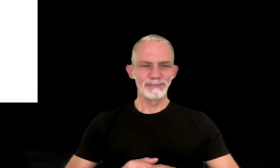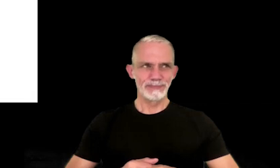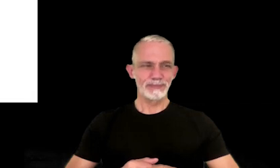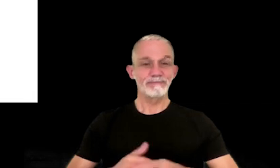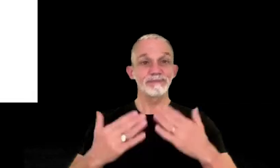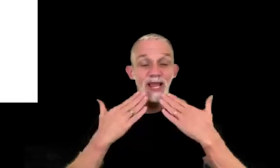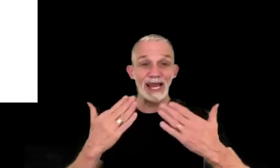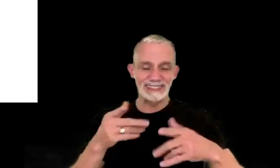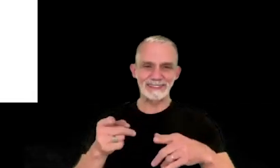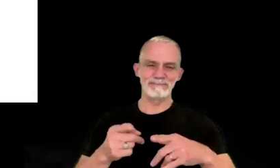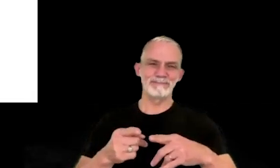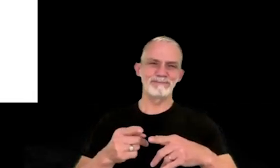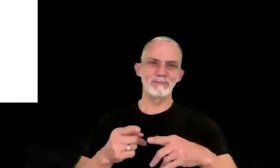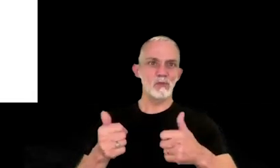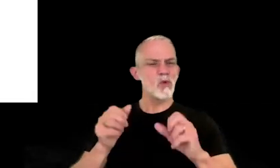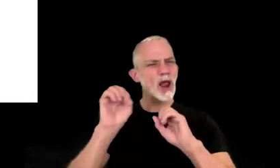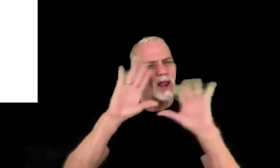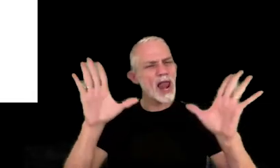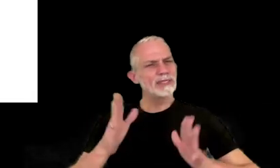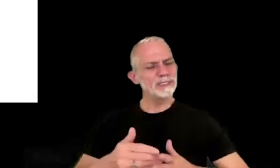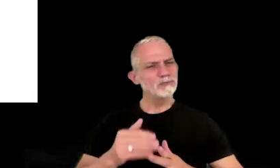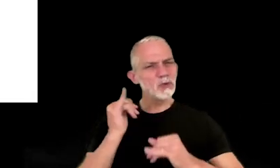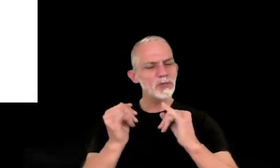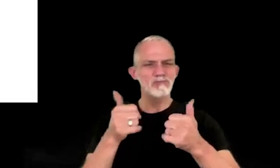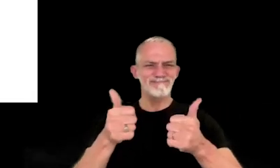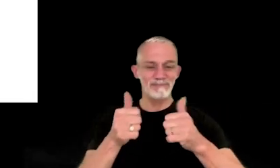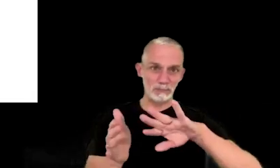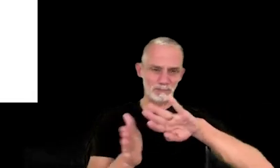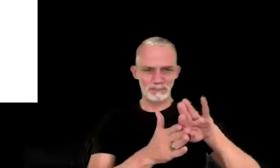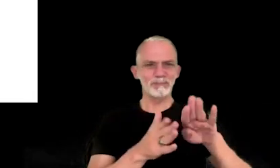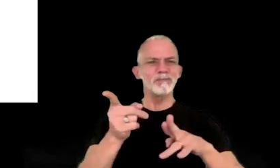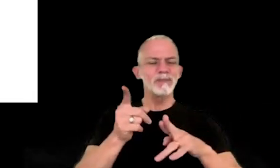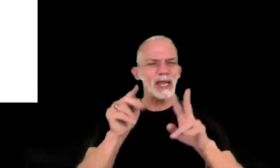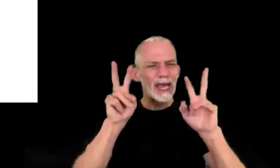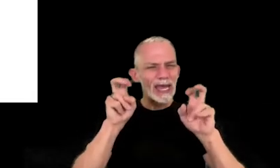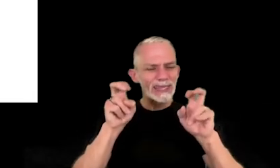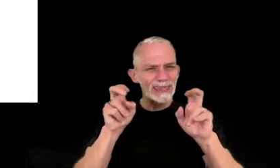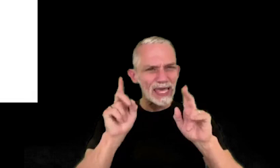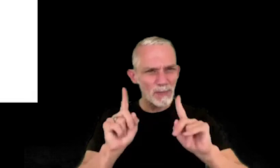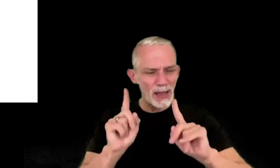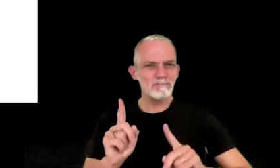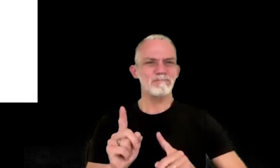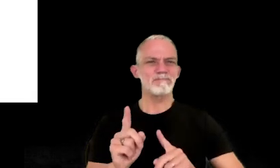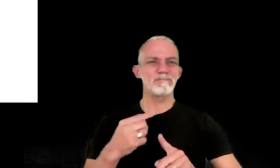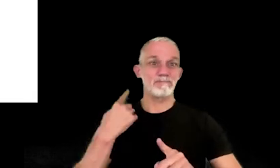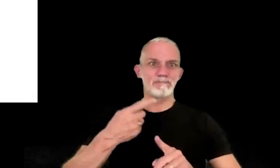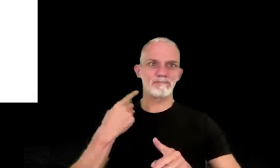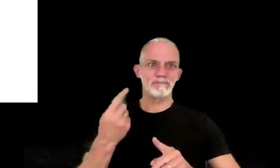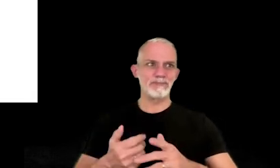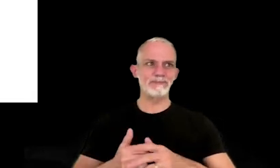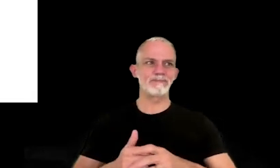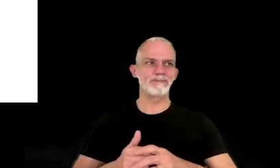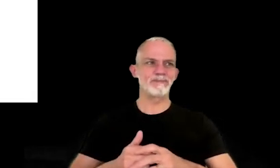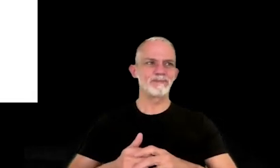Gracias, Cristina, todo muy claro. Bárbaro, listo. Entonces vamos a entrar un poco en este tema.